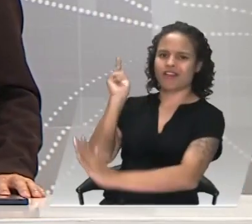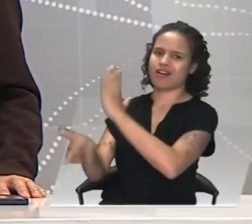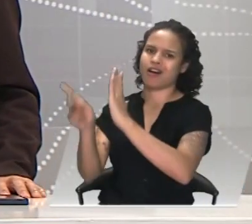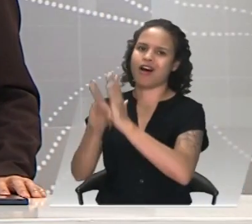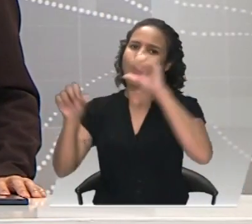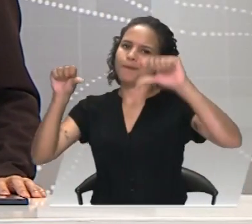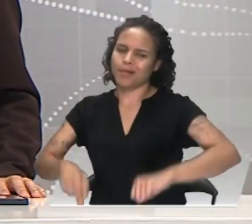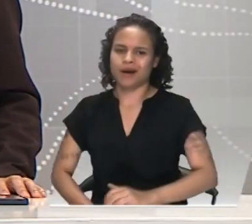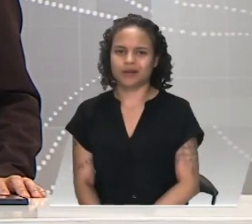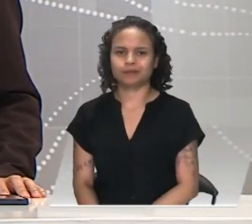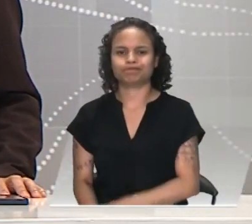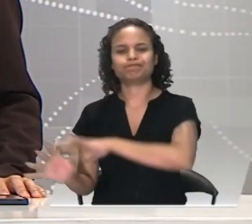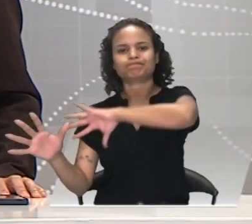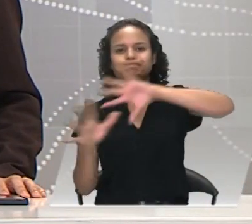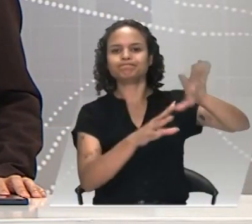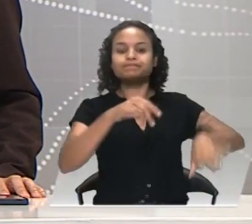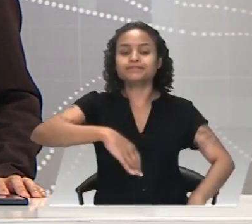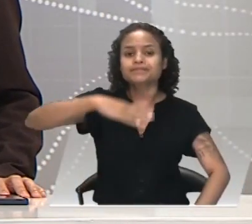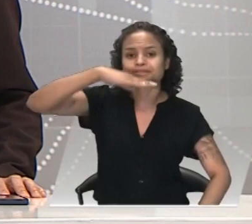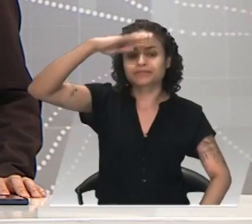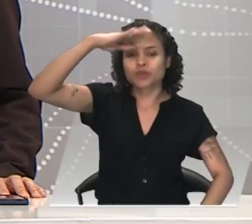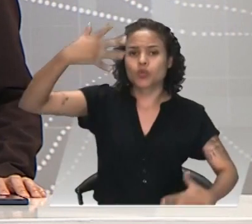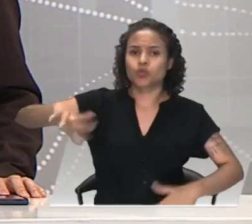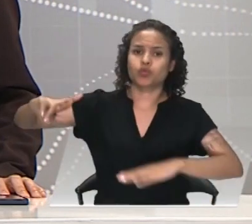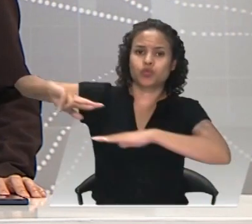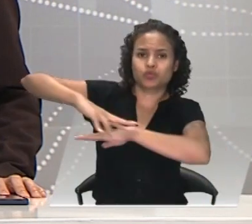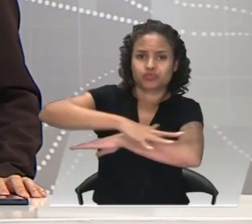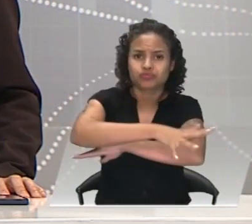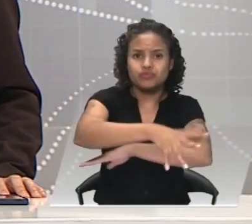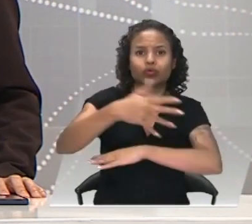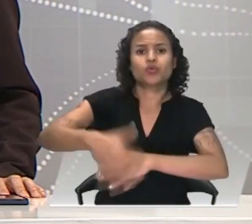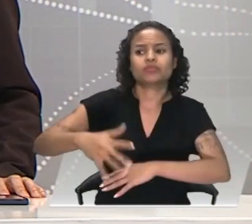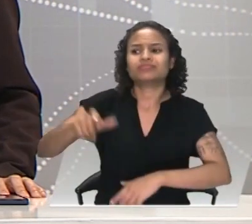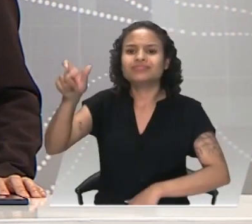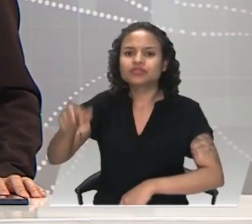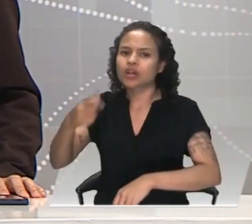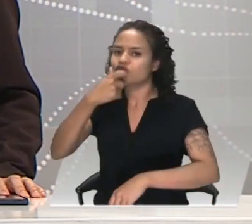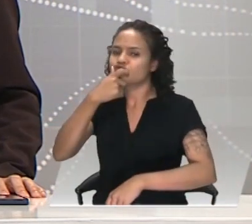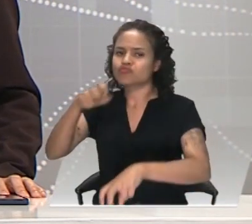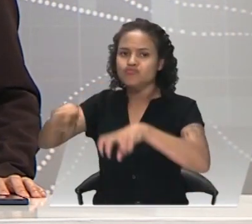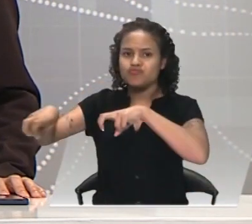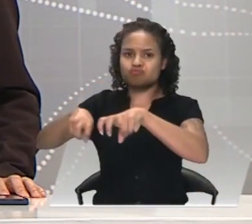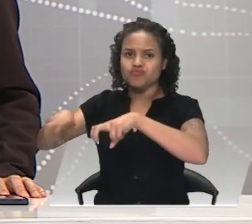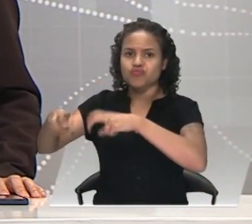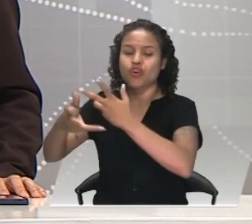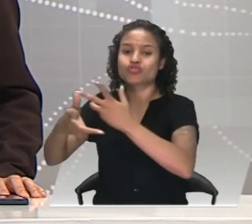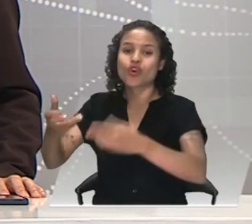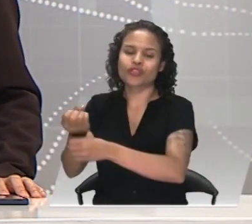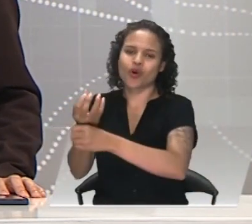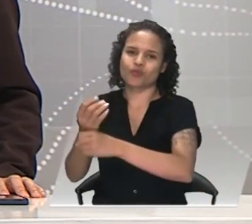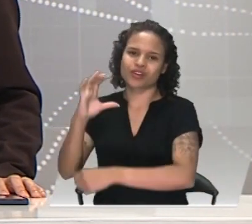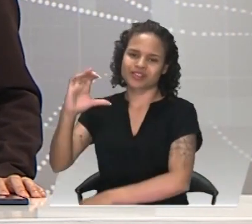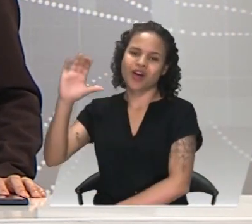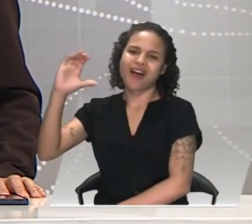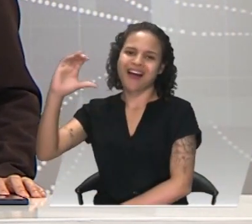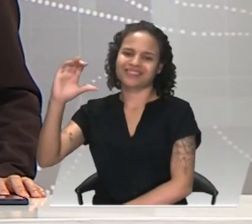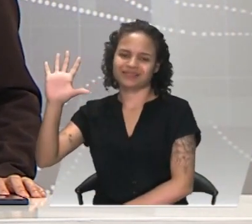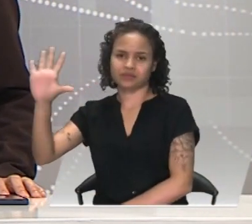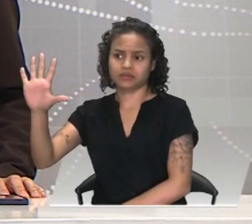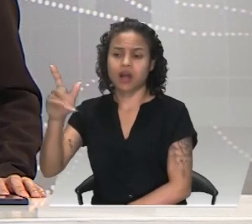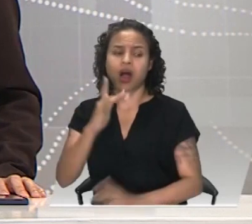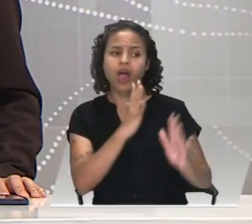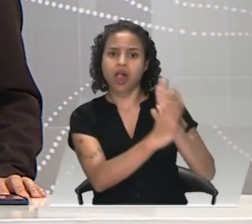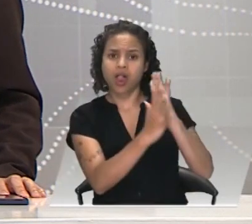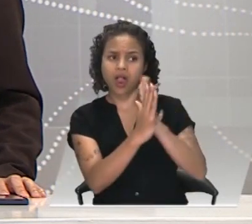En Medellín, la Policía Metropolitana confirmó el asesinato de un agente de tránsito en el barrio Girardot de la Comuna 5 Castilla. Las primeras versiones indican